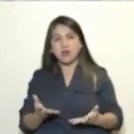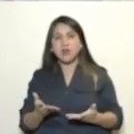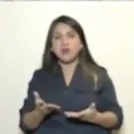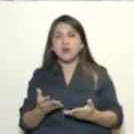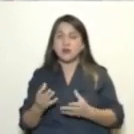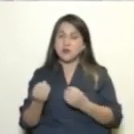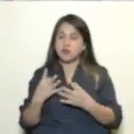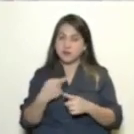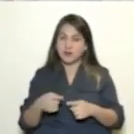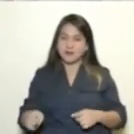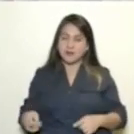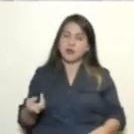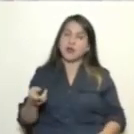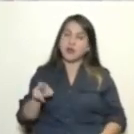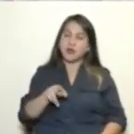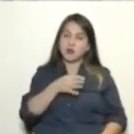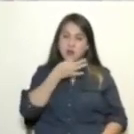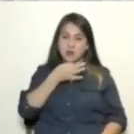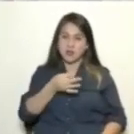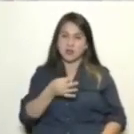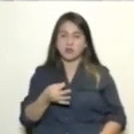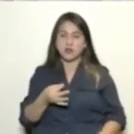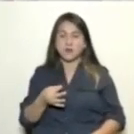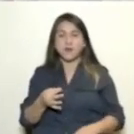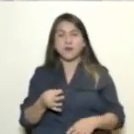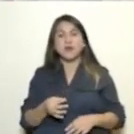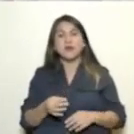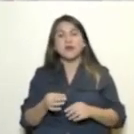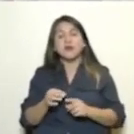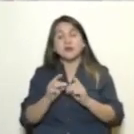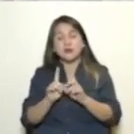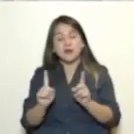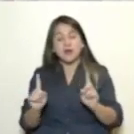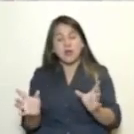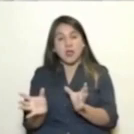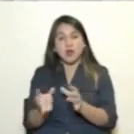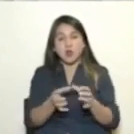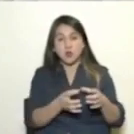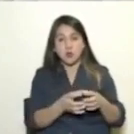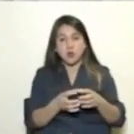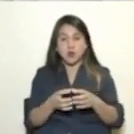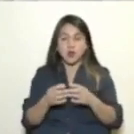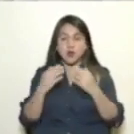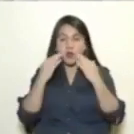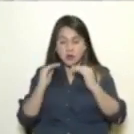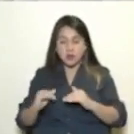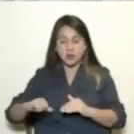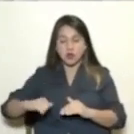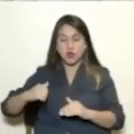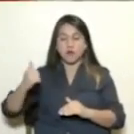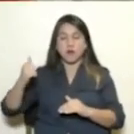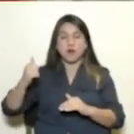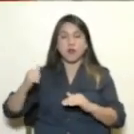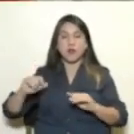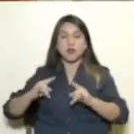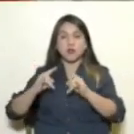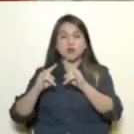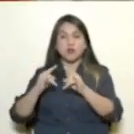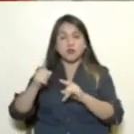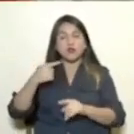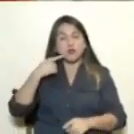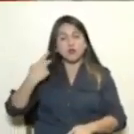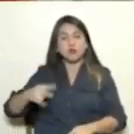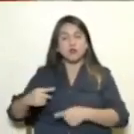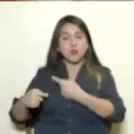dicho reiteradamente. Cada generación construye su propia épica, su propio